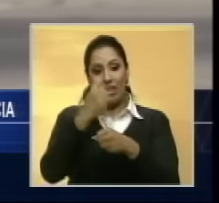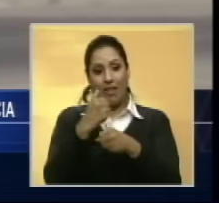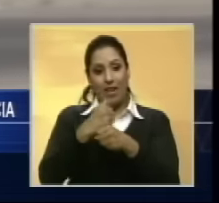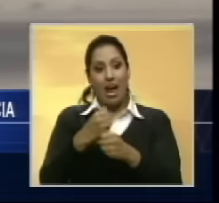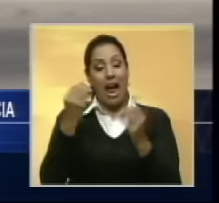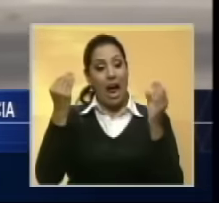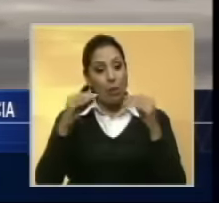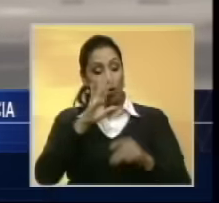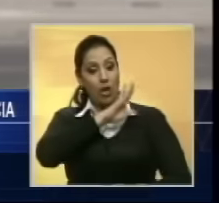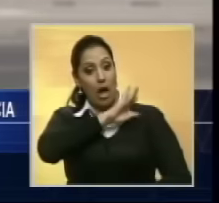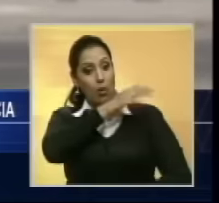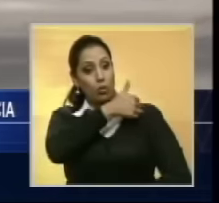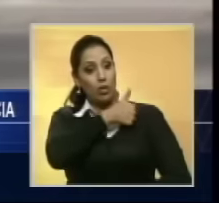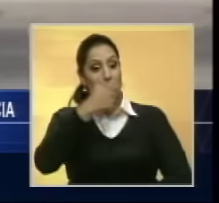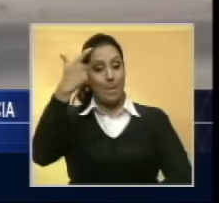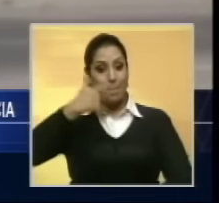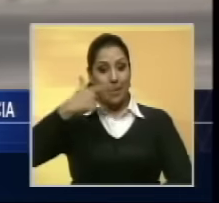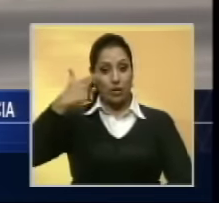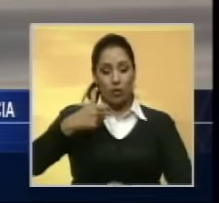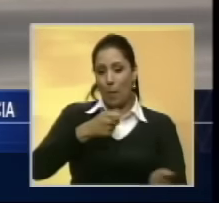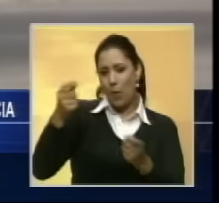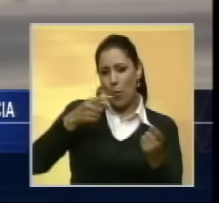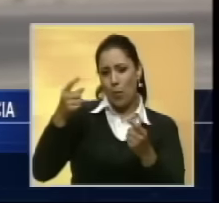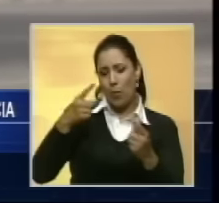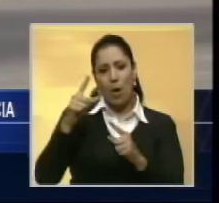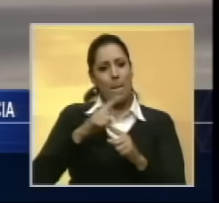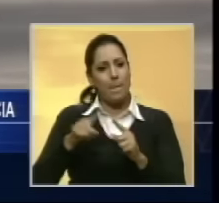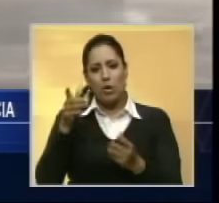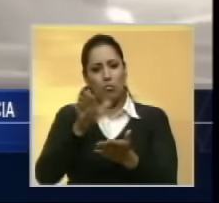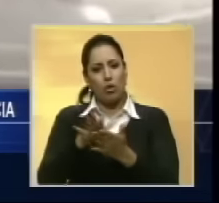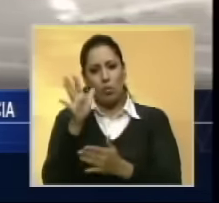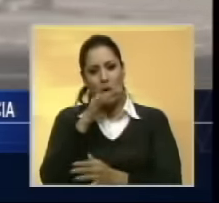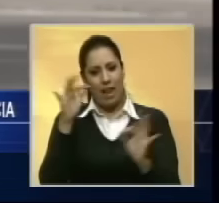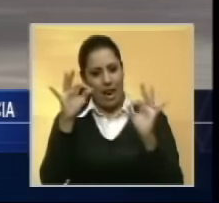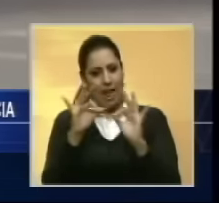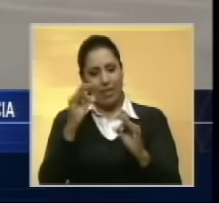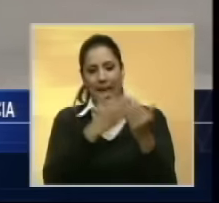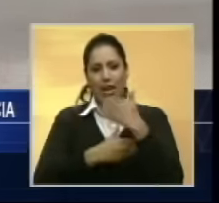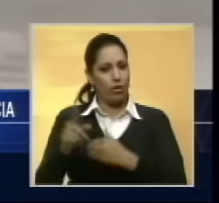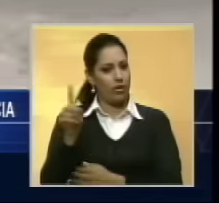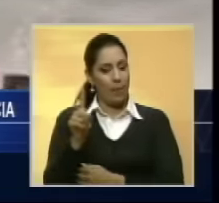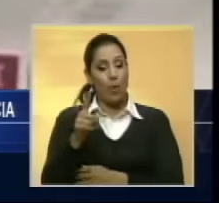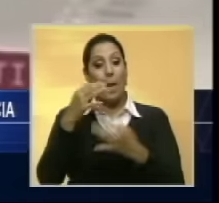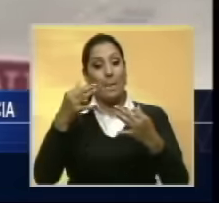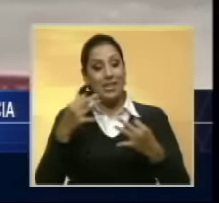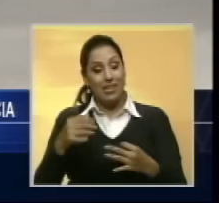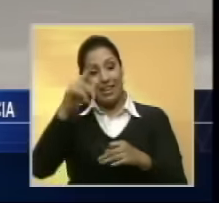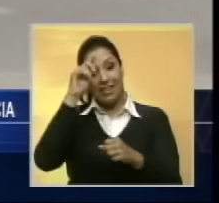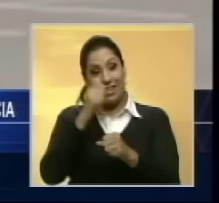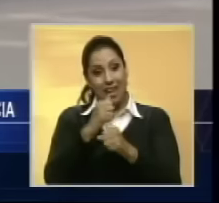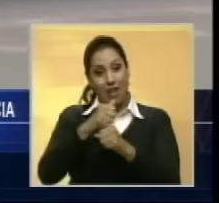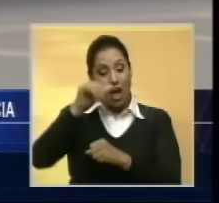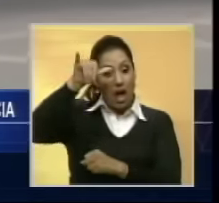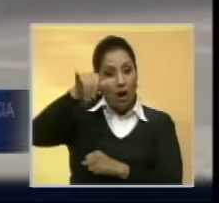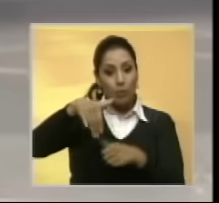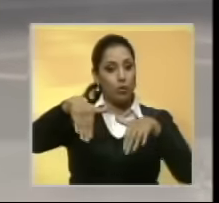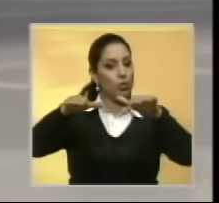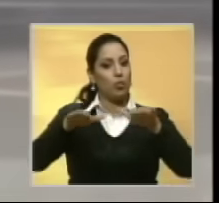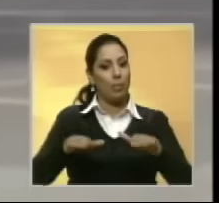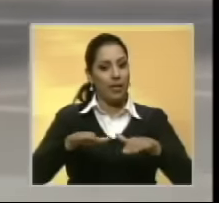acuerdo con las autoridades, los pasajeros fueron evacuados y no se produjeron víctimas mortales o heridos. Por seguridad, las operaciones en el aeropuerto